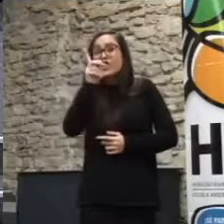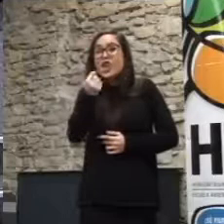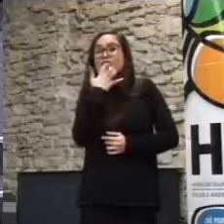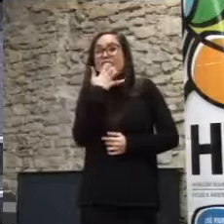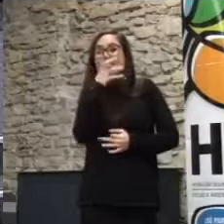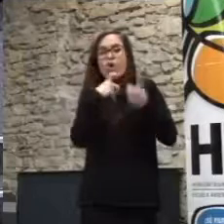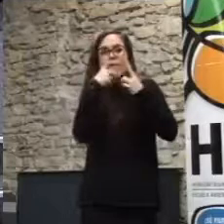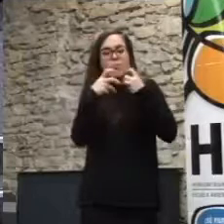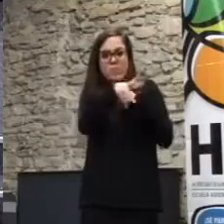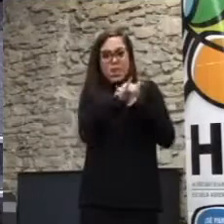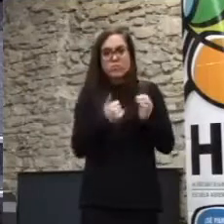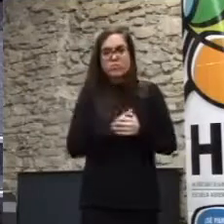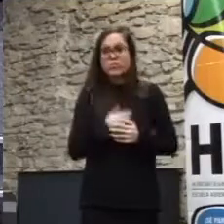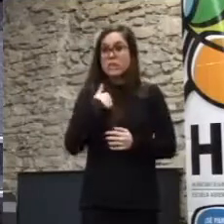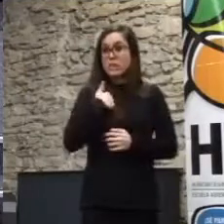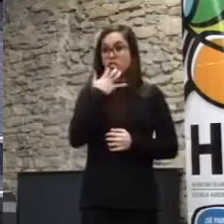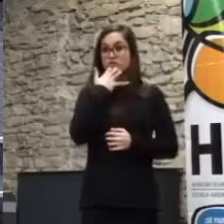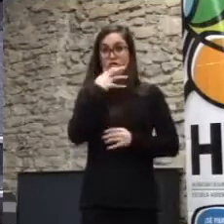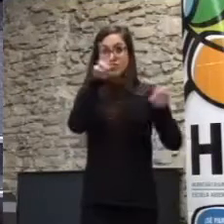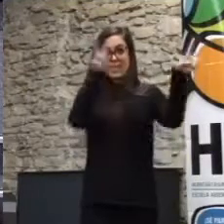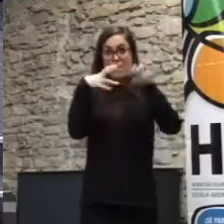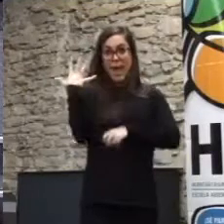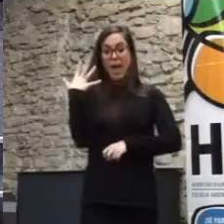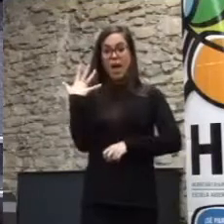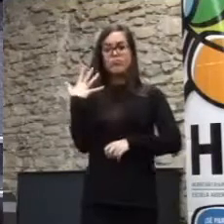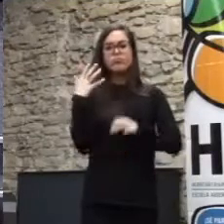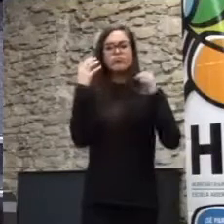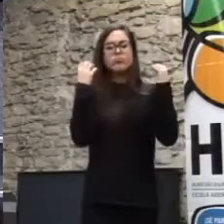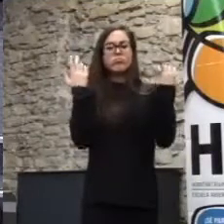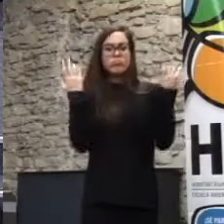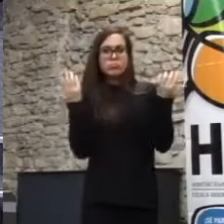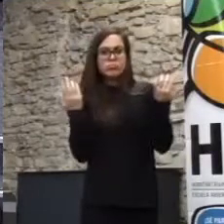información. De lo que yo creo que puedo aportar información.